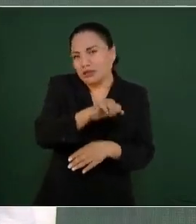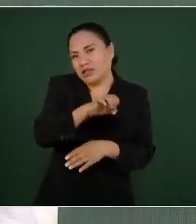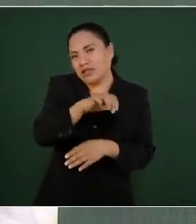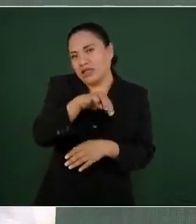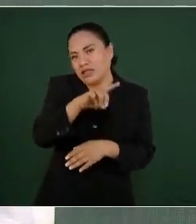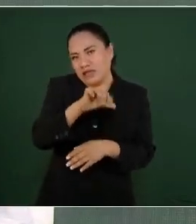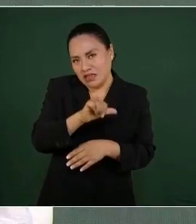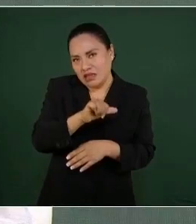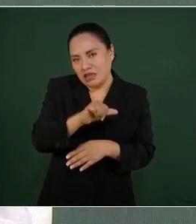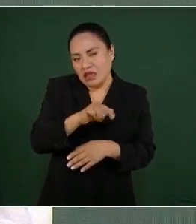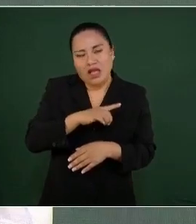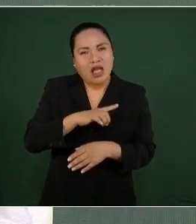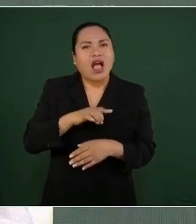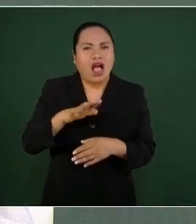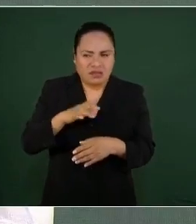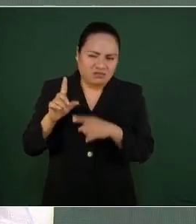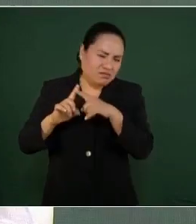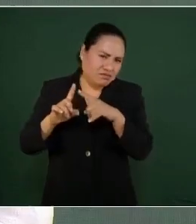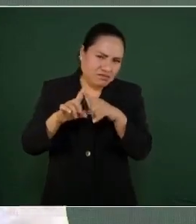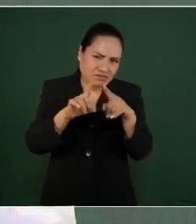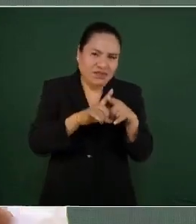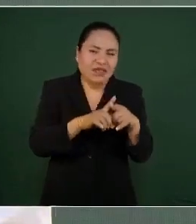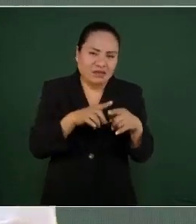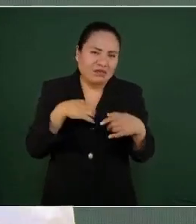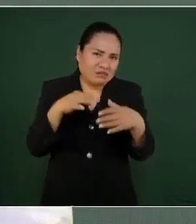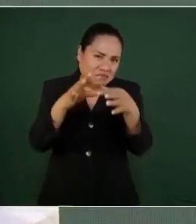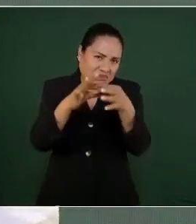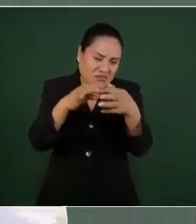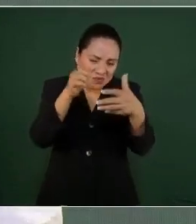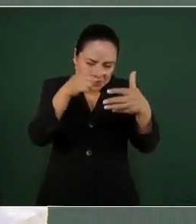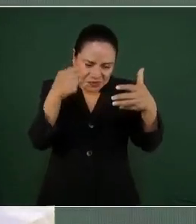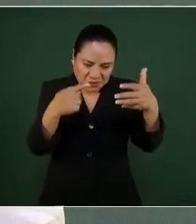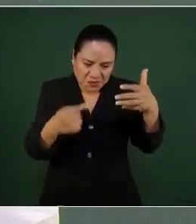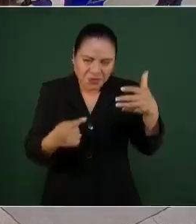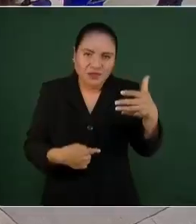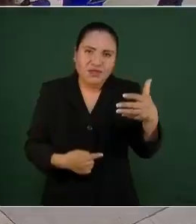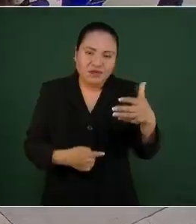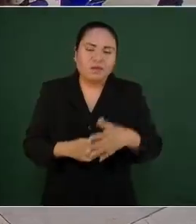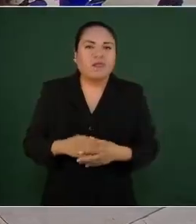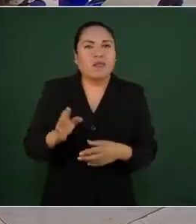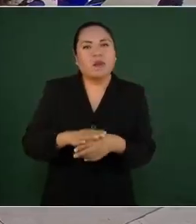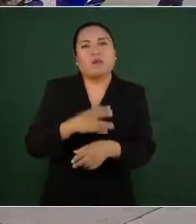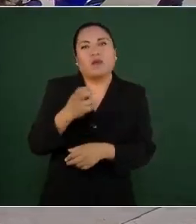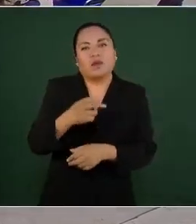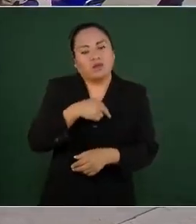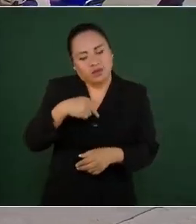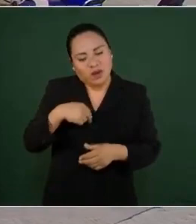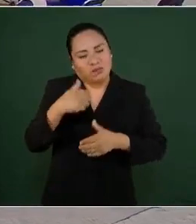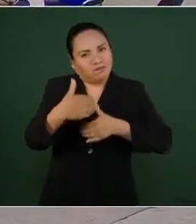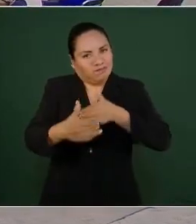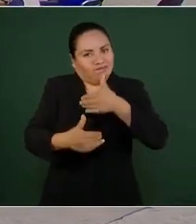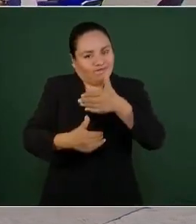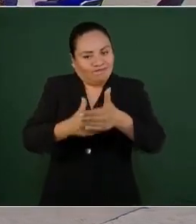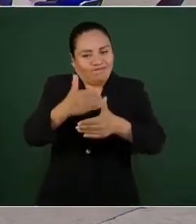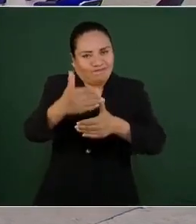enumerar otras cosas. Por eso hemos avanzado.